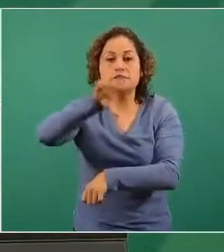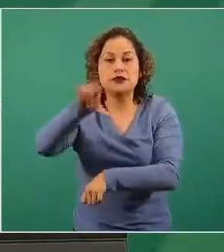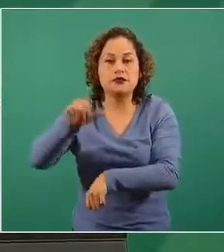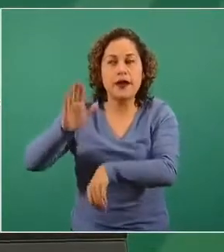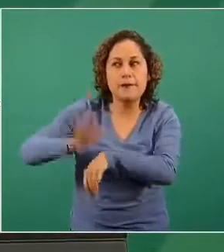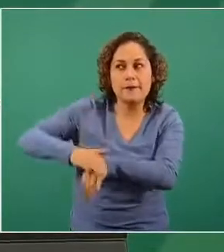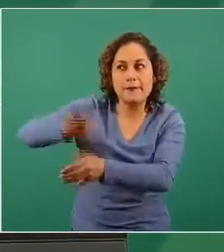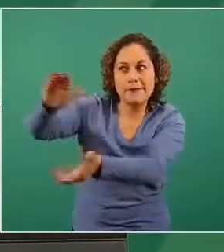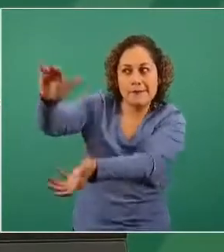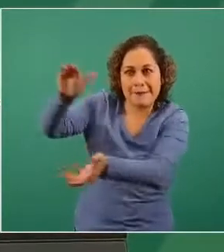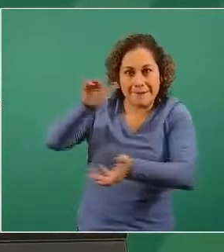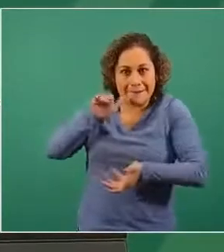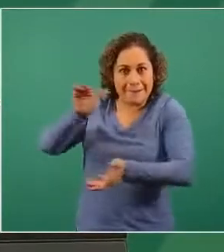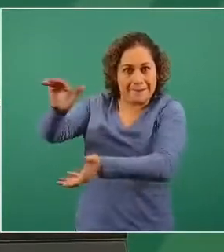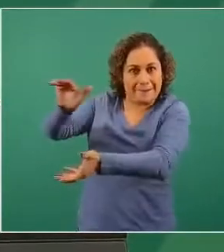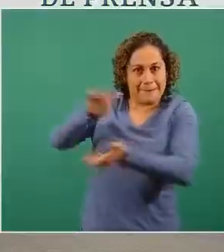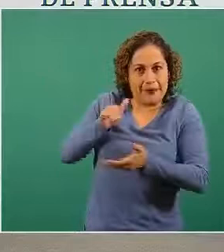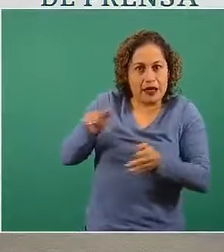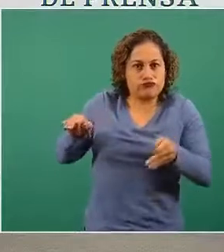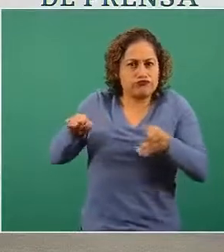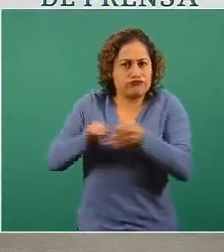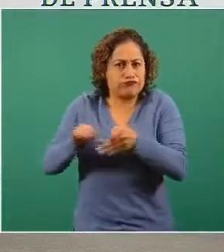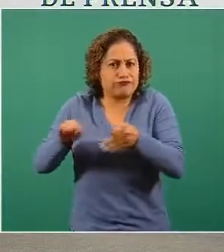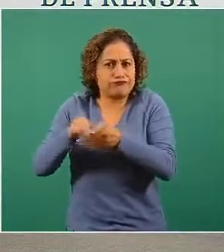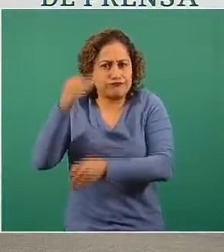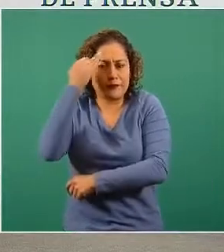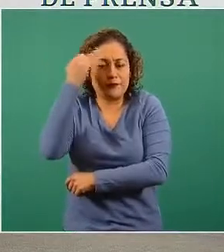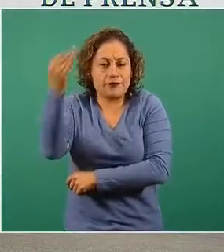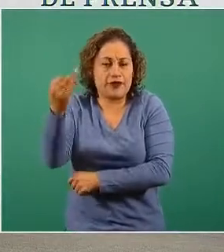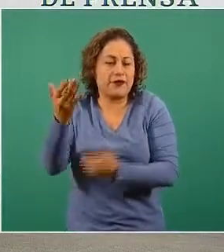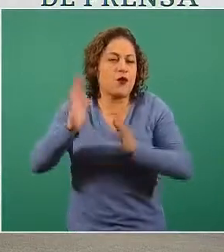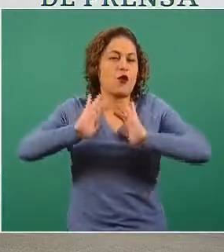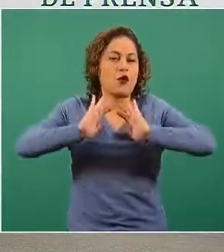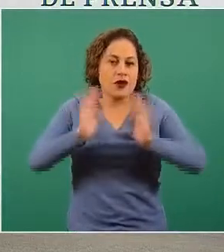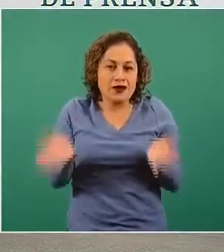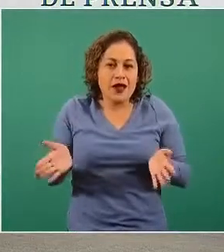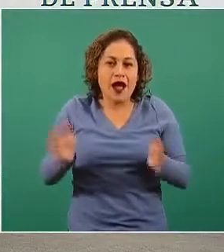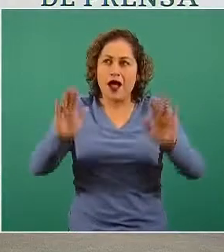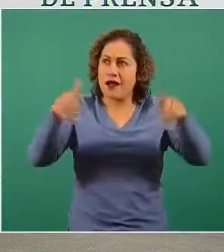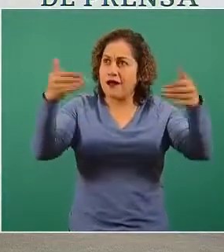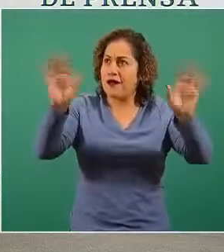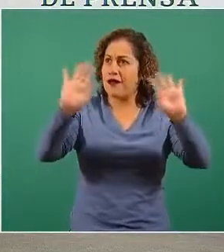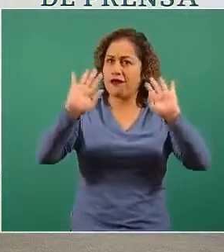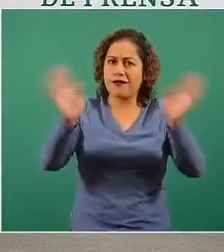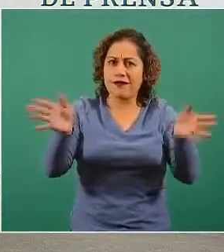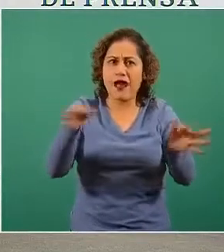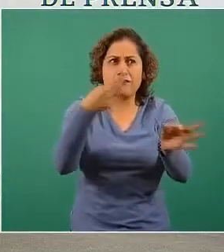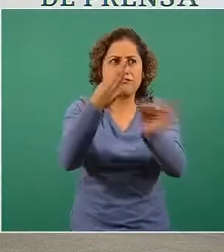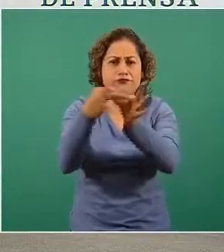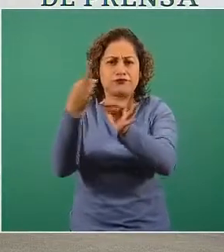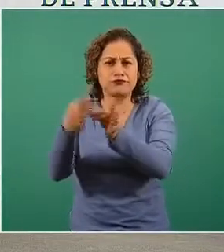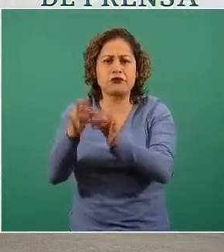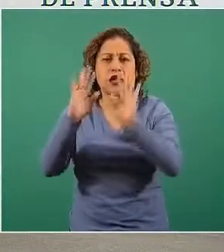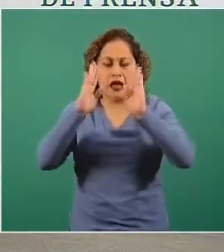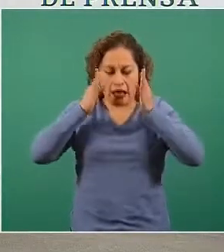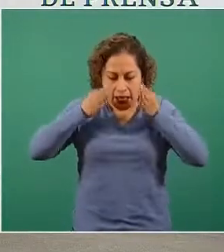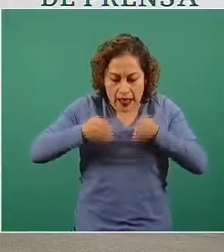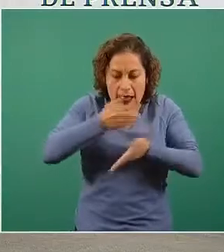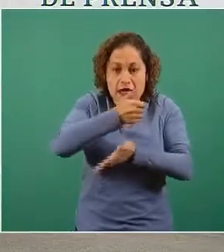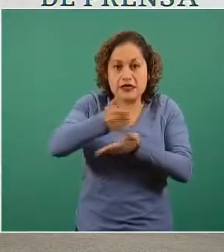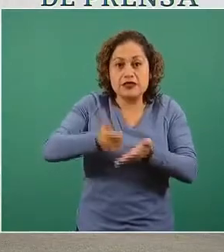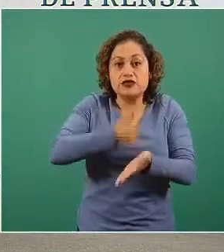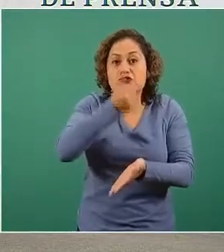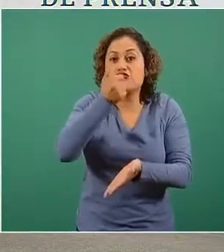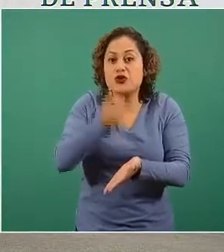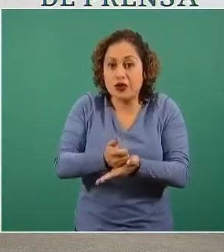cada semana o cada quincena, entonces nos podremos enfocar en las áreas urbanas ya con muchas